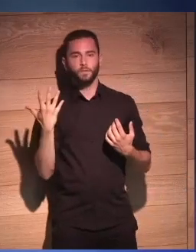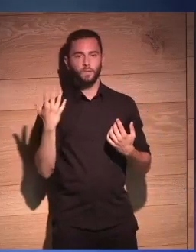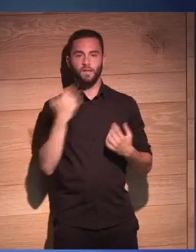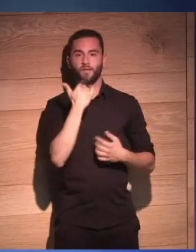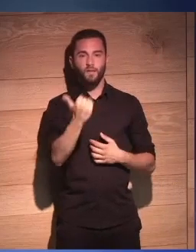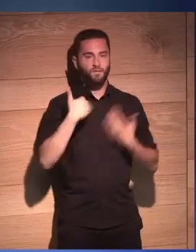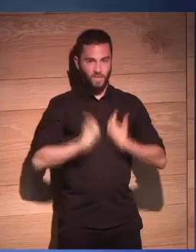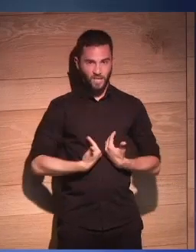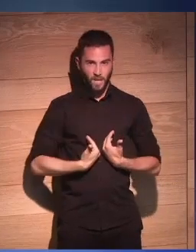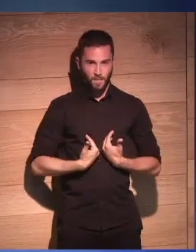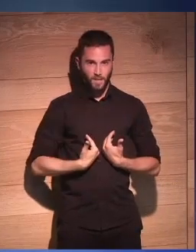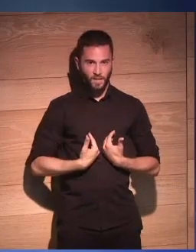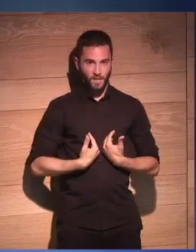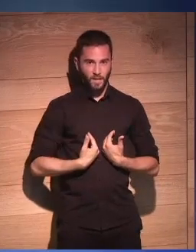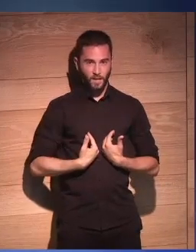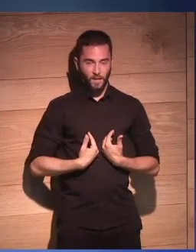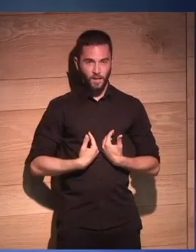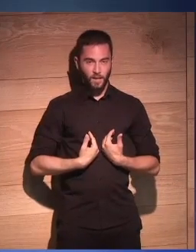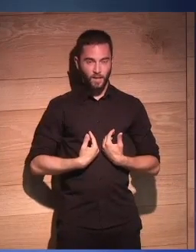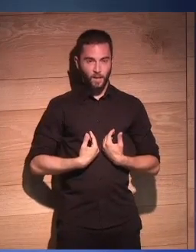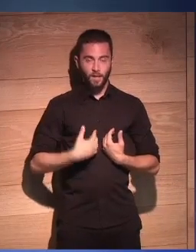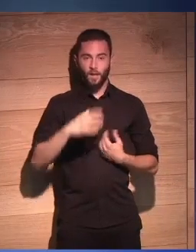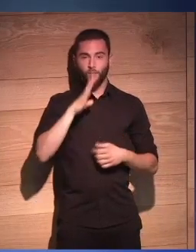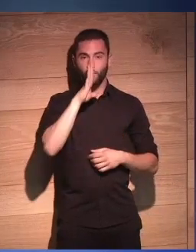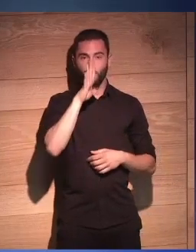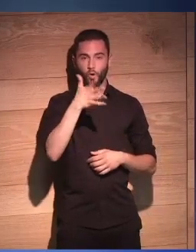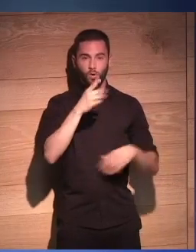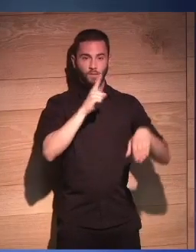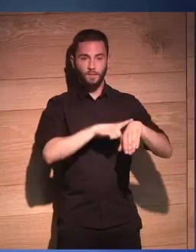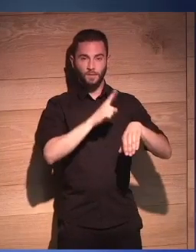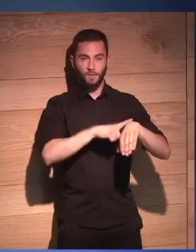porque por un lado no te da tiempo para ir